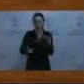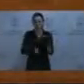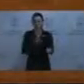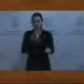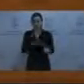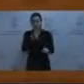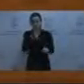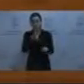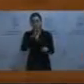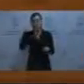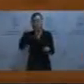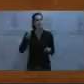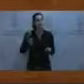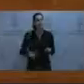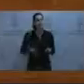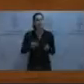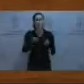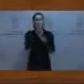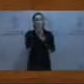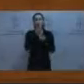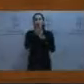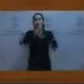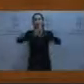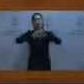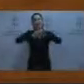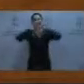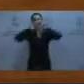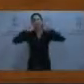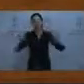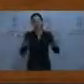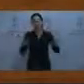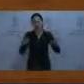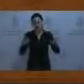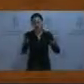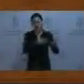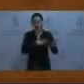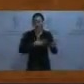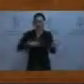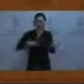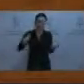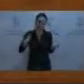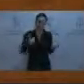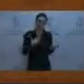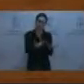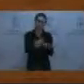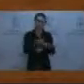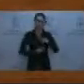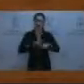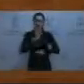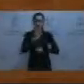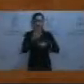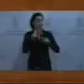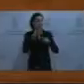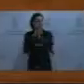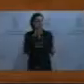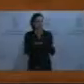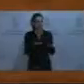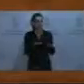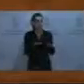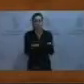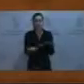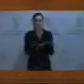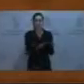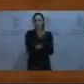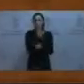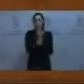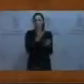menos es contar claramente qué es lo que se va a hacer, y eso es lo que pedimos. Insisto, sin ningún condicionante y con